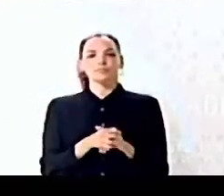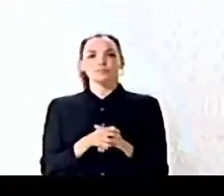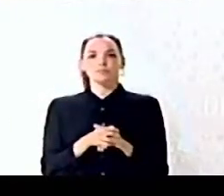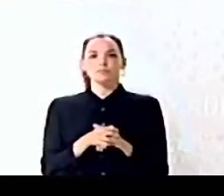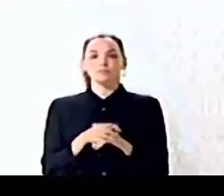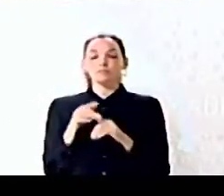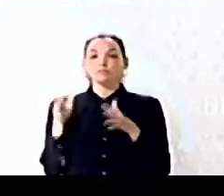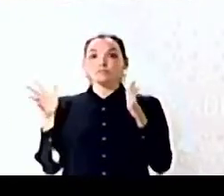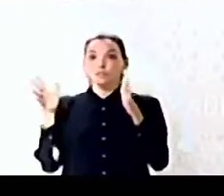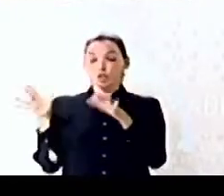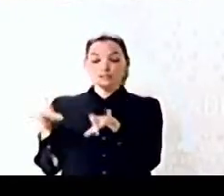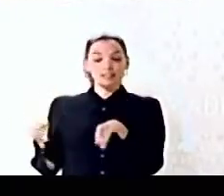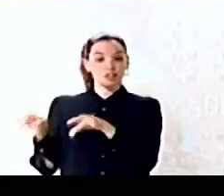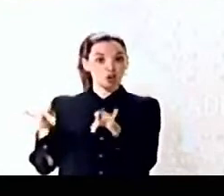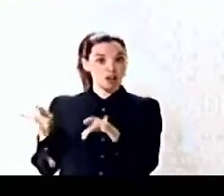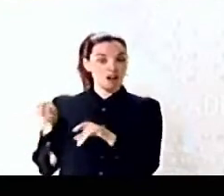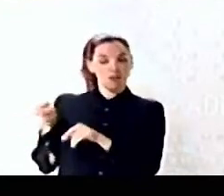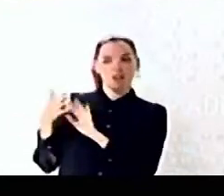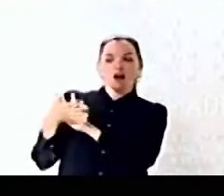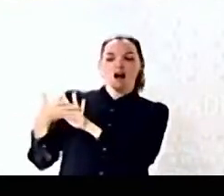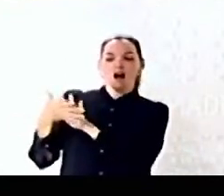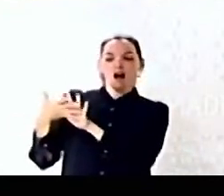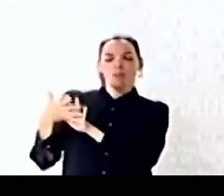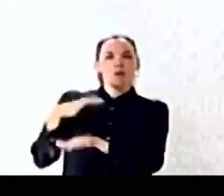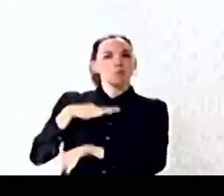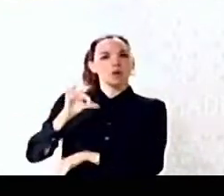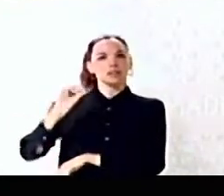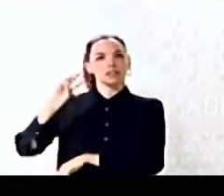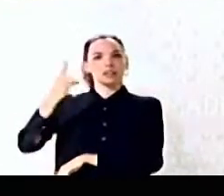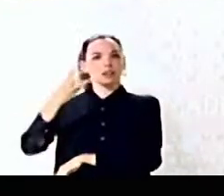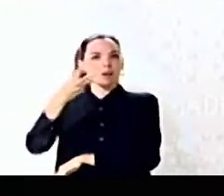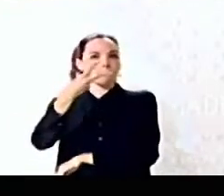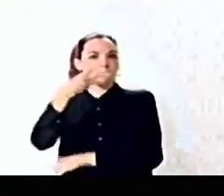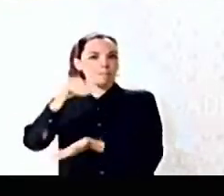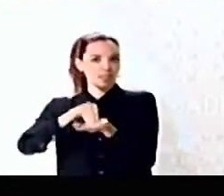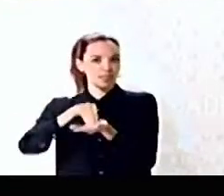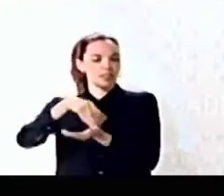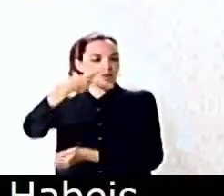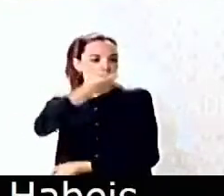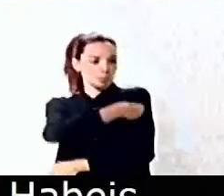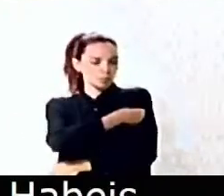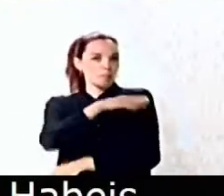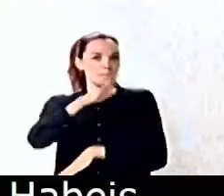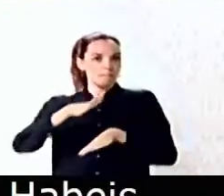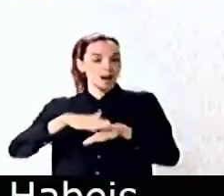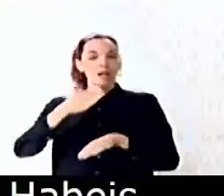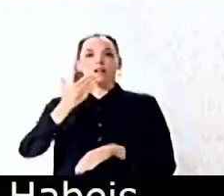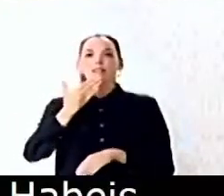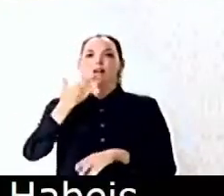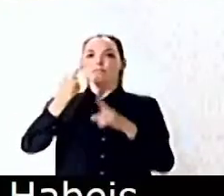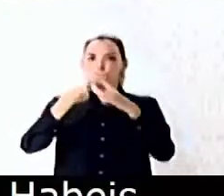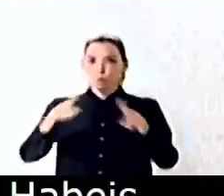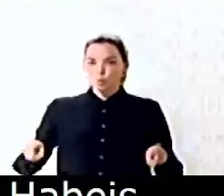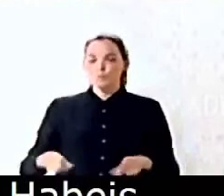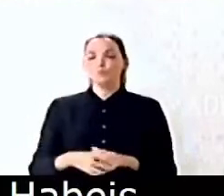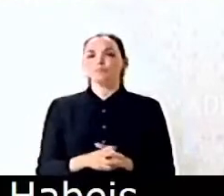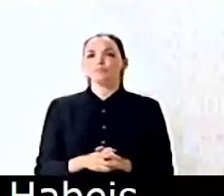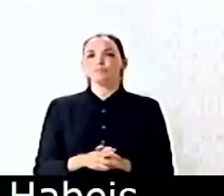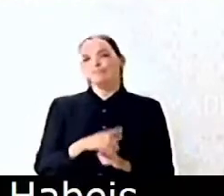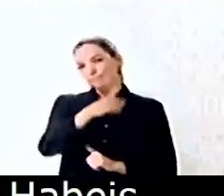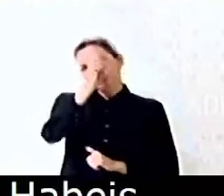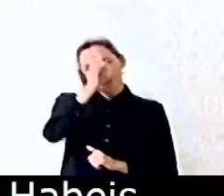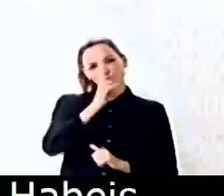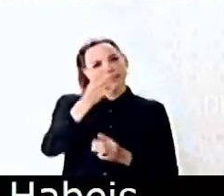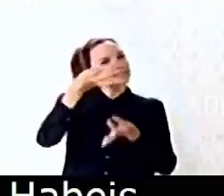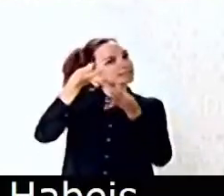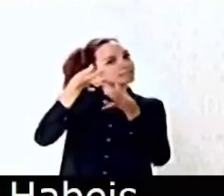interterritorial habéis hablado de esa posible tercera dosis para más grupos de edad, no solo para los que se están administrando ahora. Sí. No sé si puede